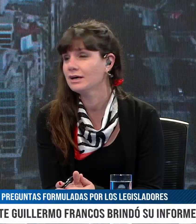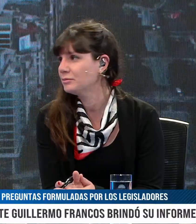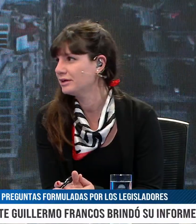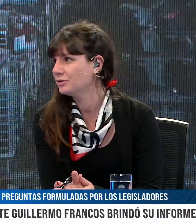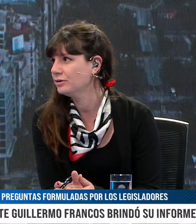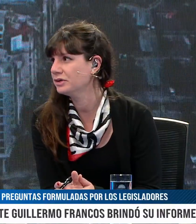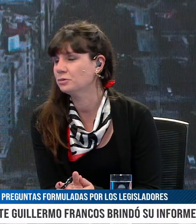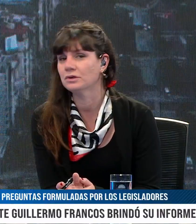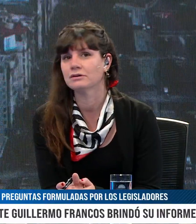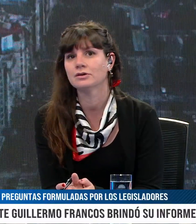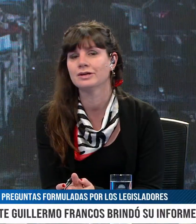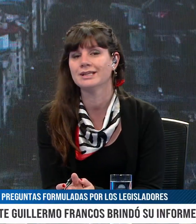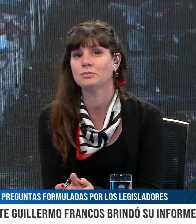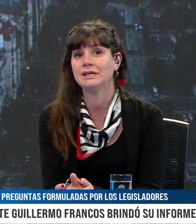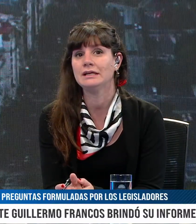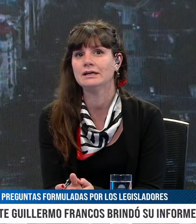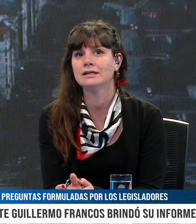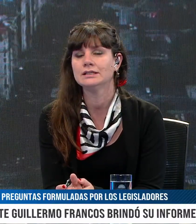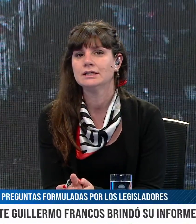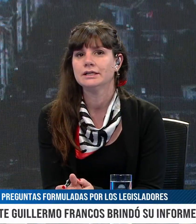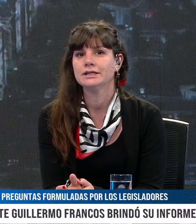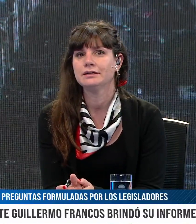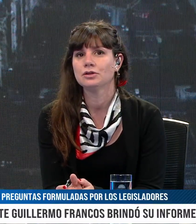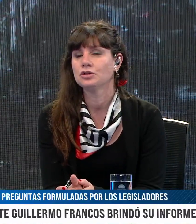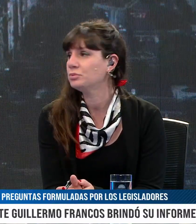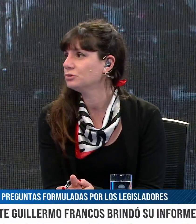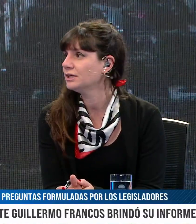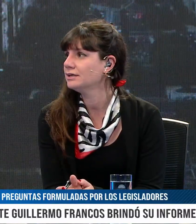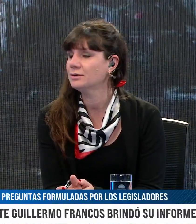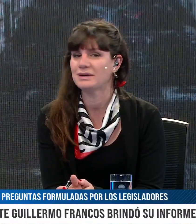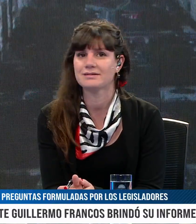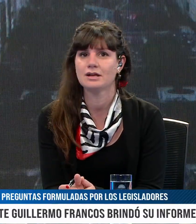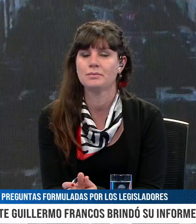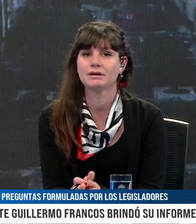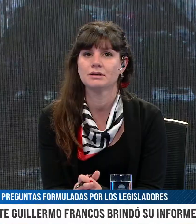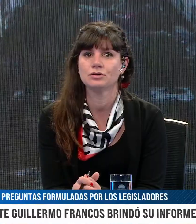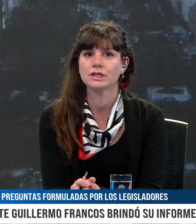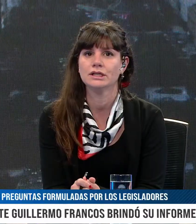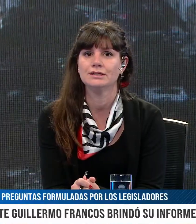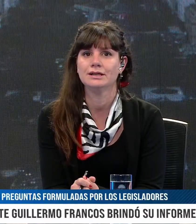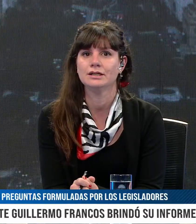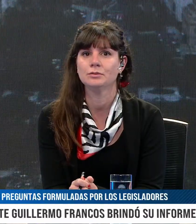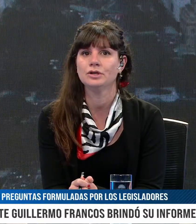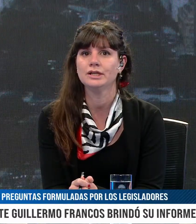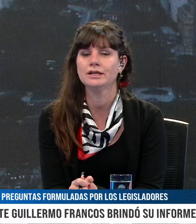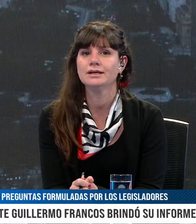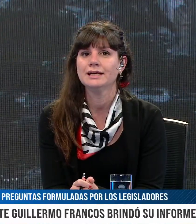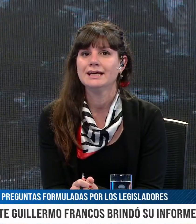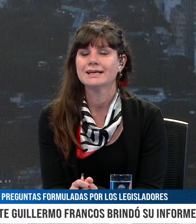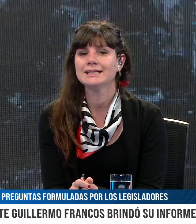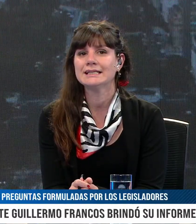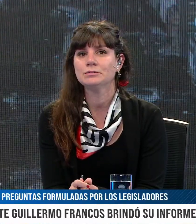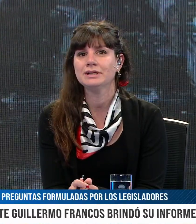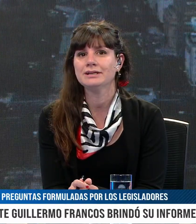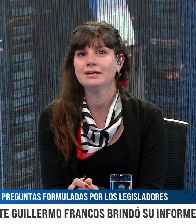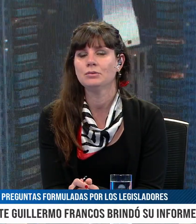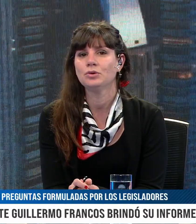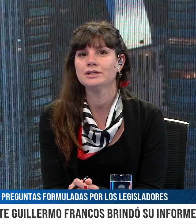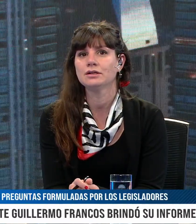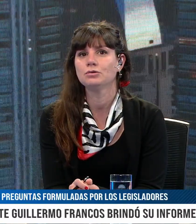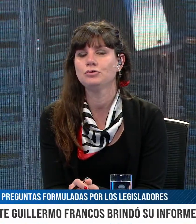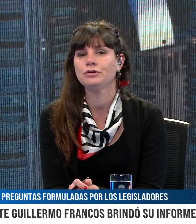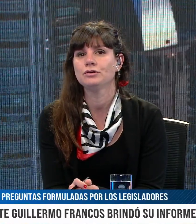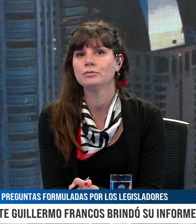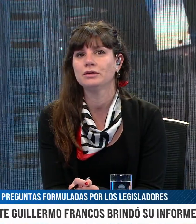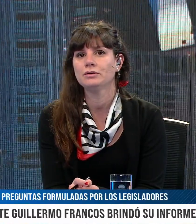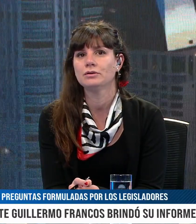de cámara, ¿no? Que tuvo que ver con esta pelea entre dos diputadas, Sí. Marcela Pagano y Lilia Lemoine, que también es la muestra